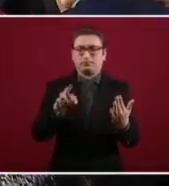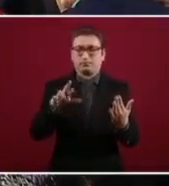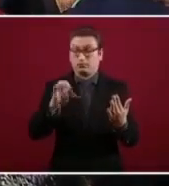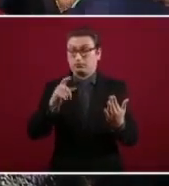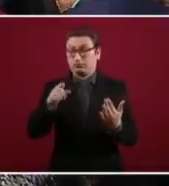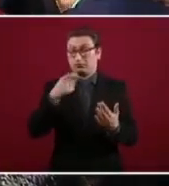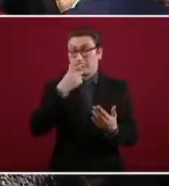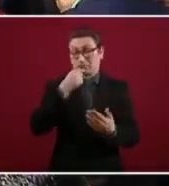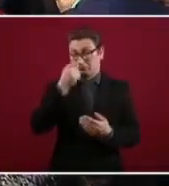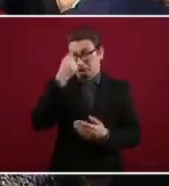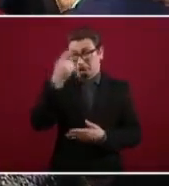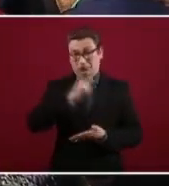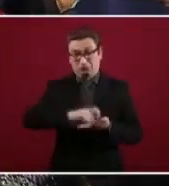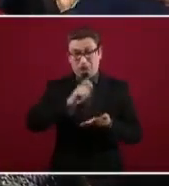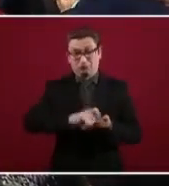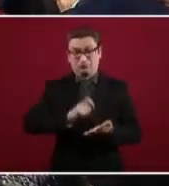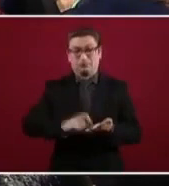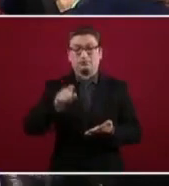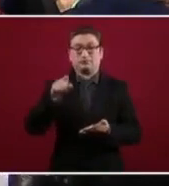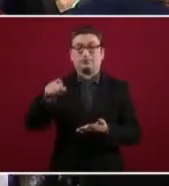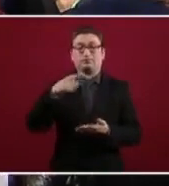escritor cubano